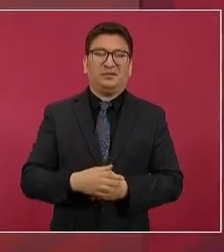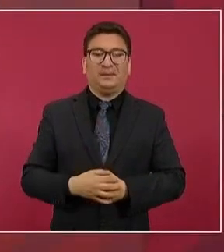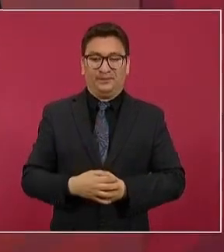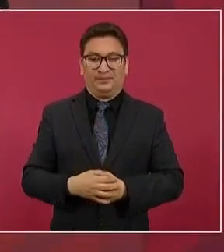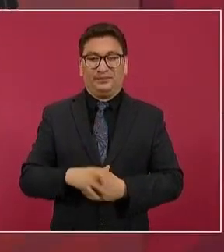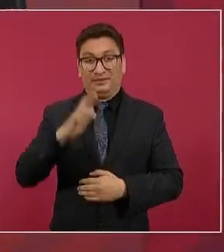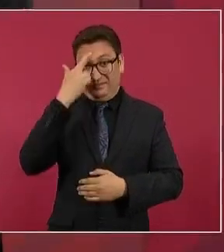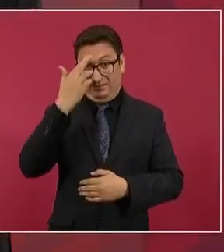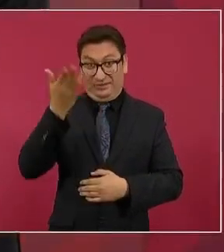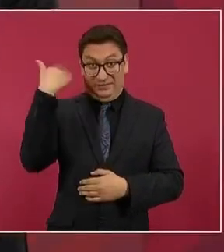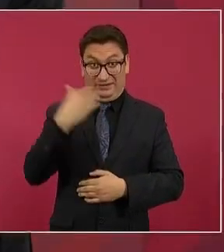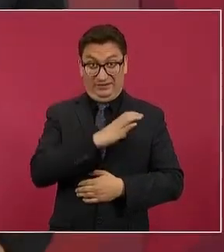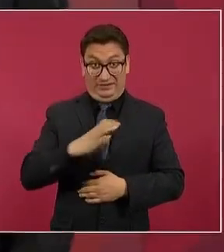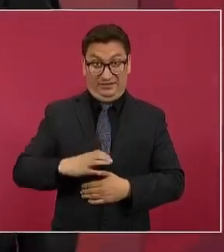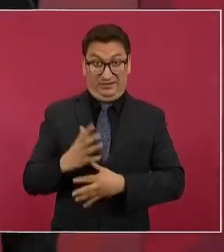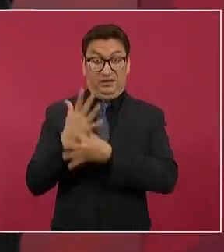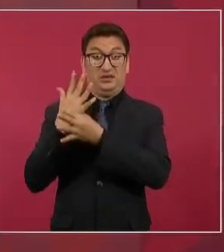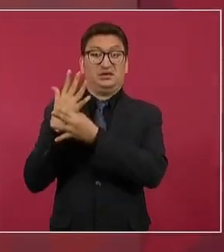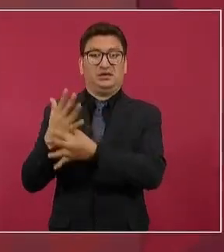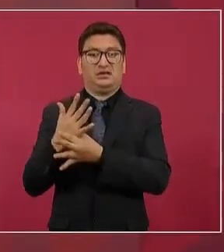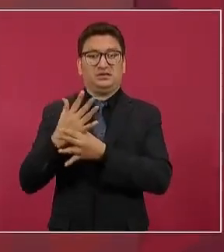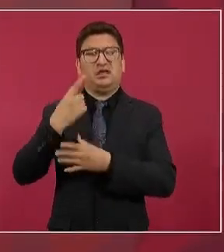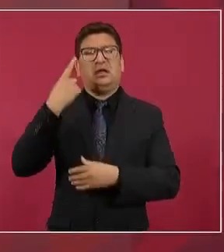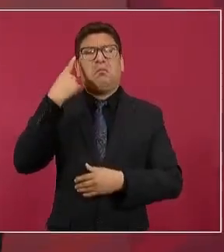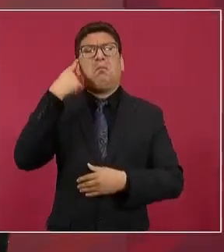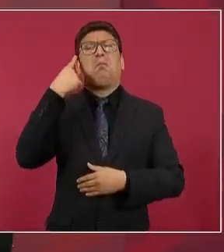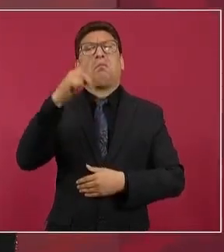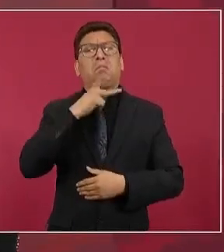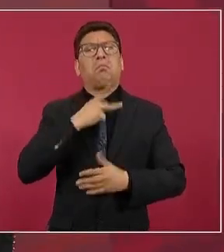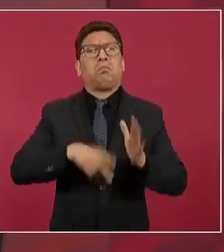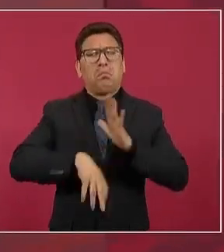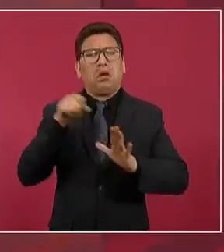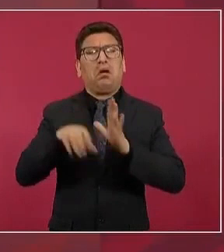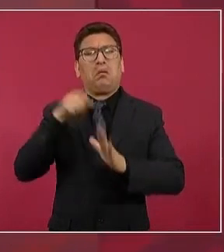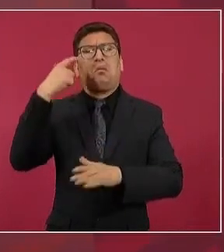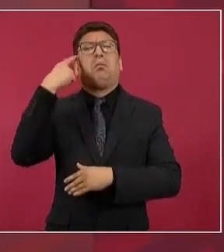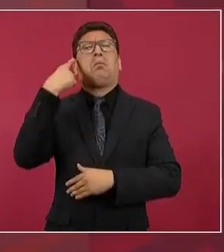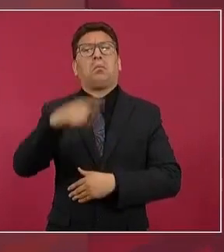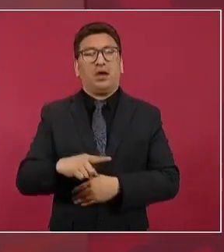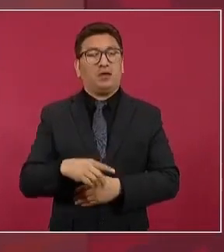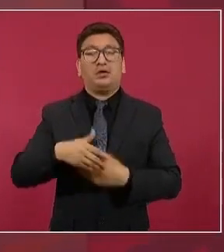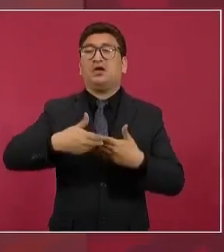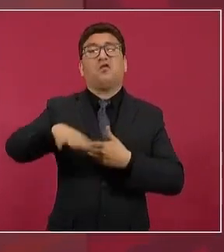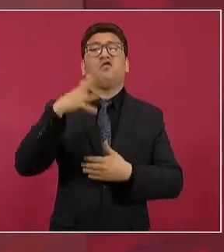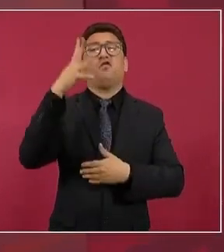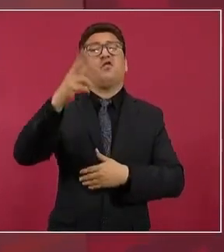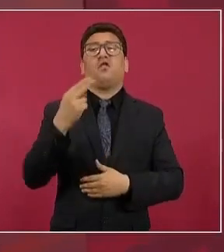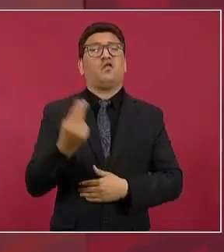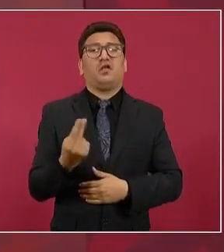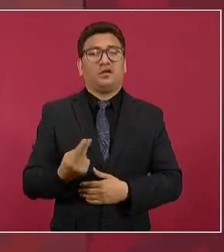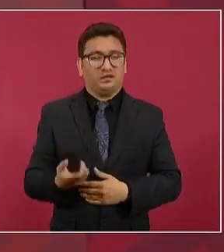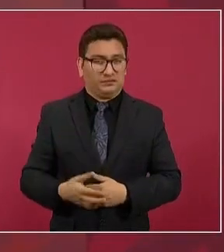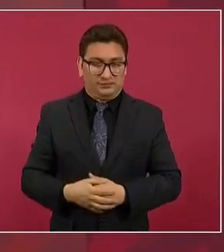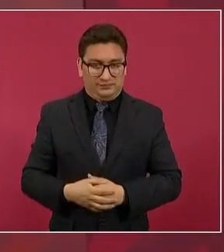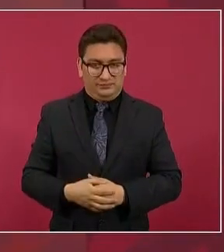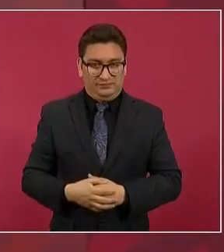acuerdan que había un candidato que decía que para qué sacábamos el petróleo? Que ya nos iba a necesitar.